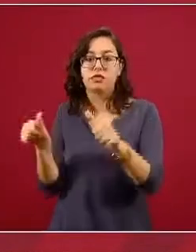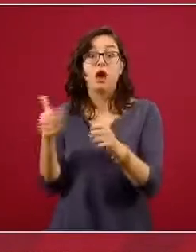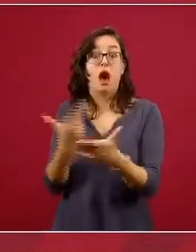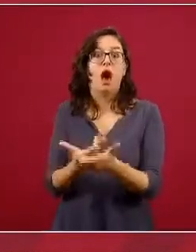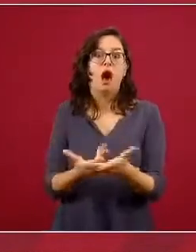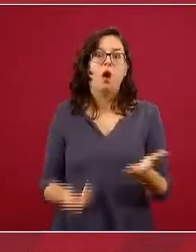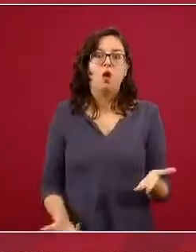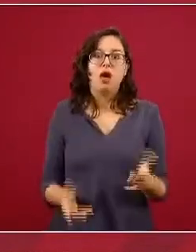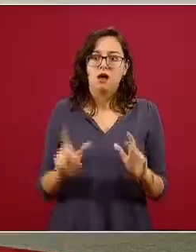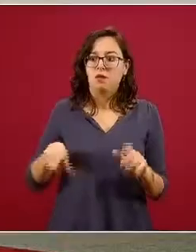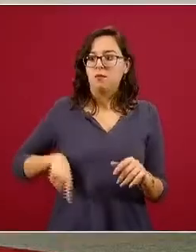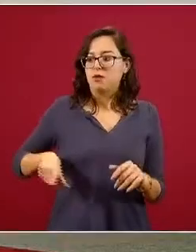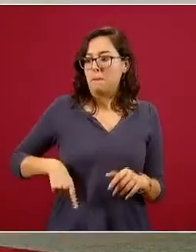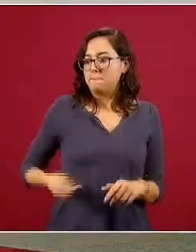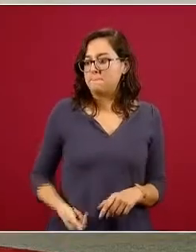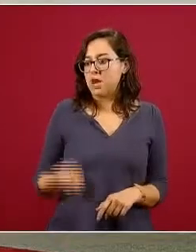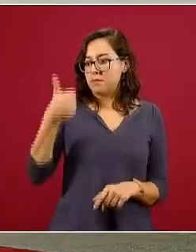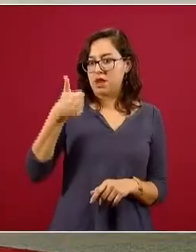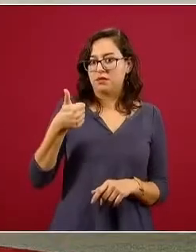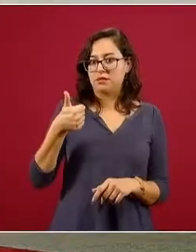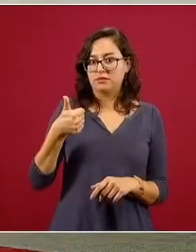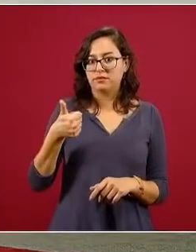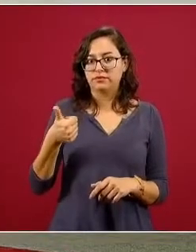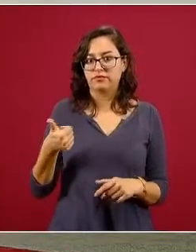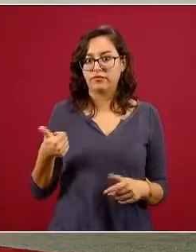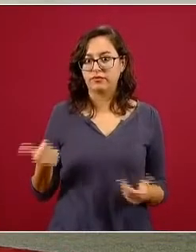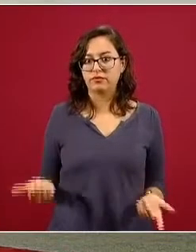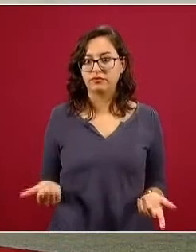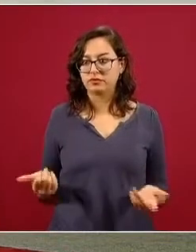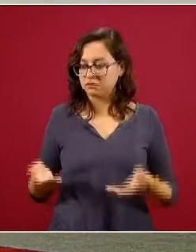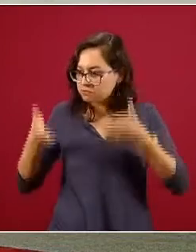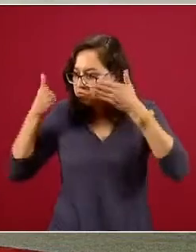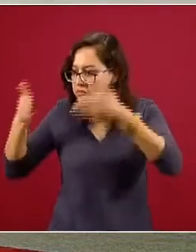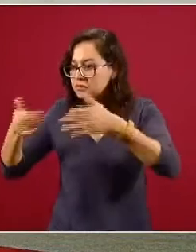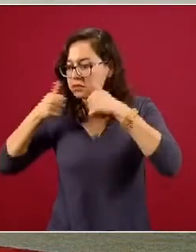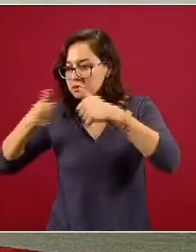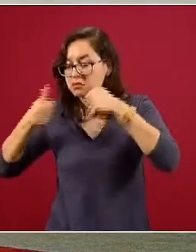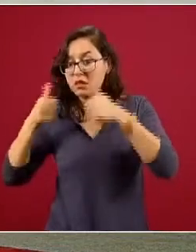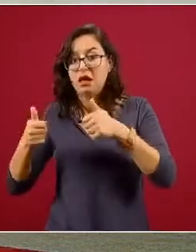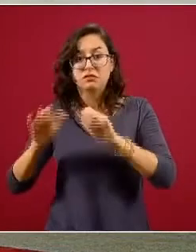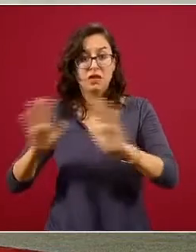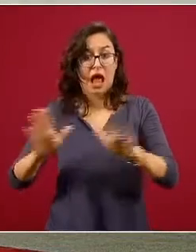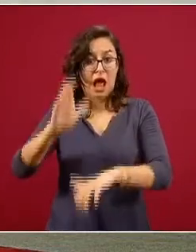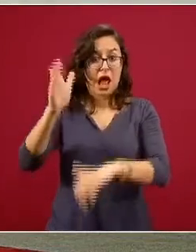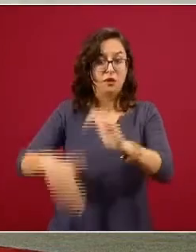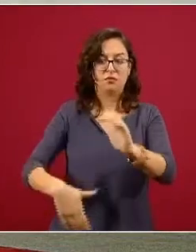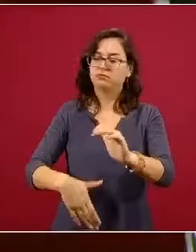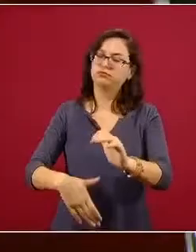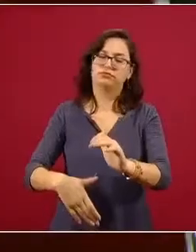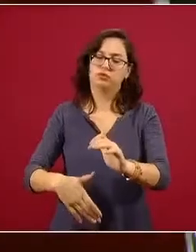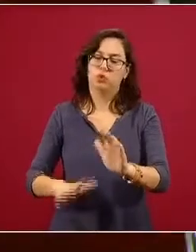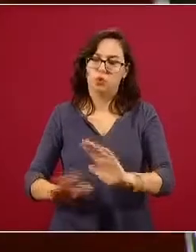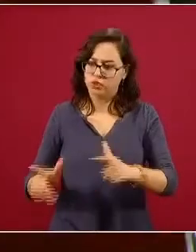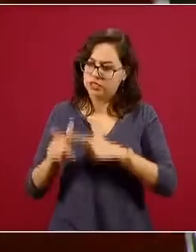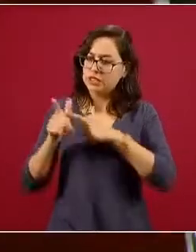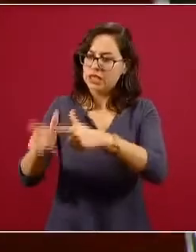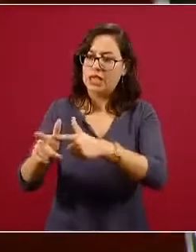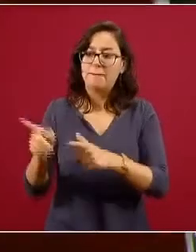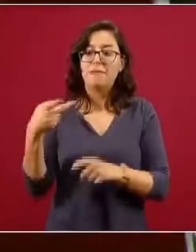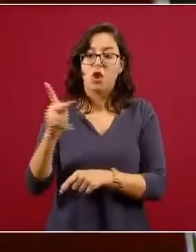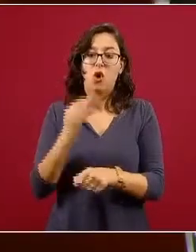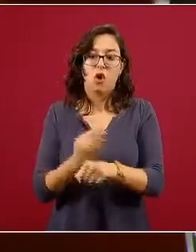Estrategia Nacional EMPA no ha terminado, no ha parado. Desde luego ahorita con el COVID tiene